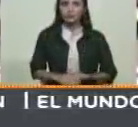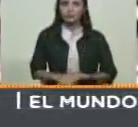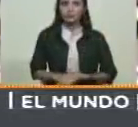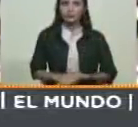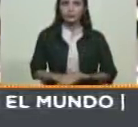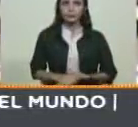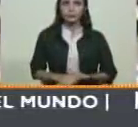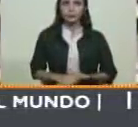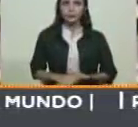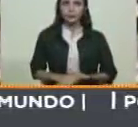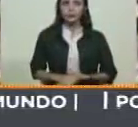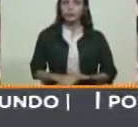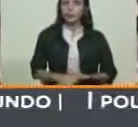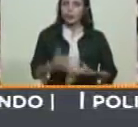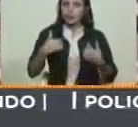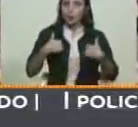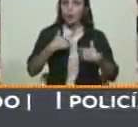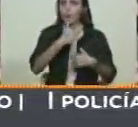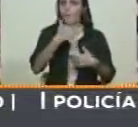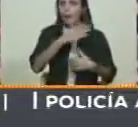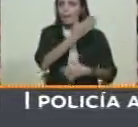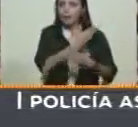soy un presidente obrero